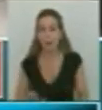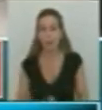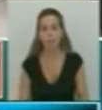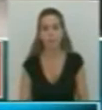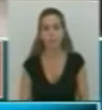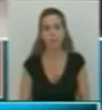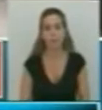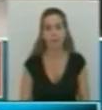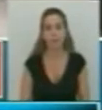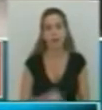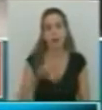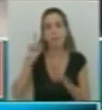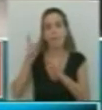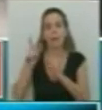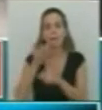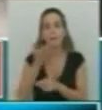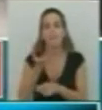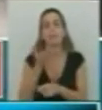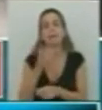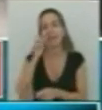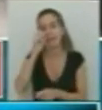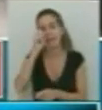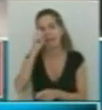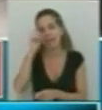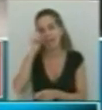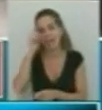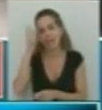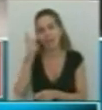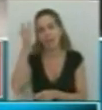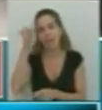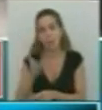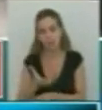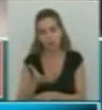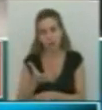estancada. Recordemos que están pidiendo 35% de aumento de los gremios y de ahí no se están moviendo.